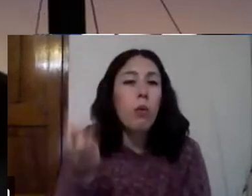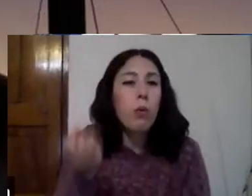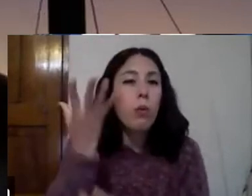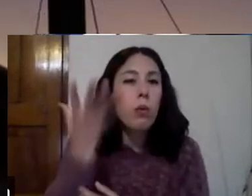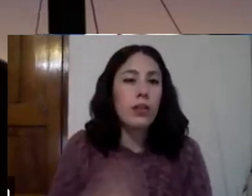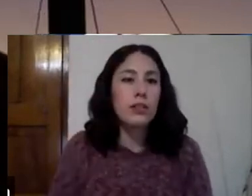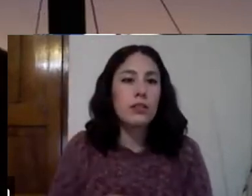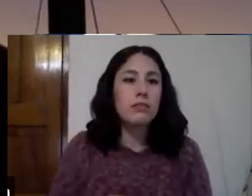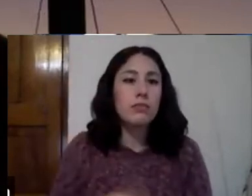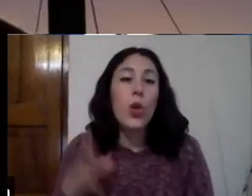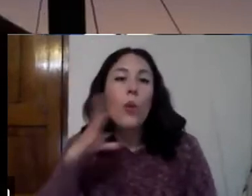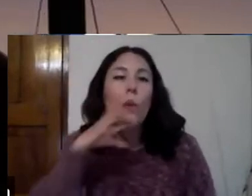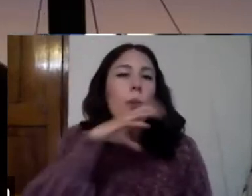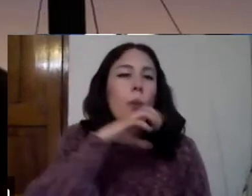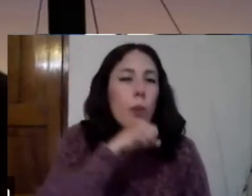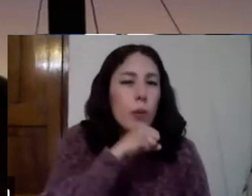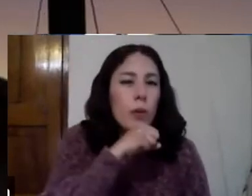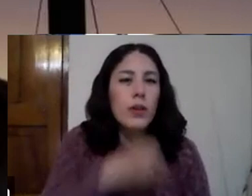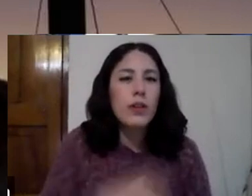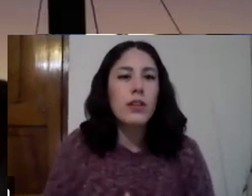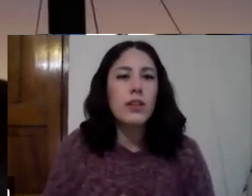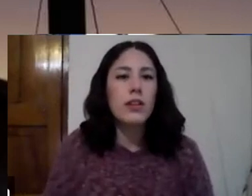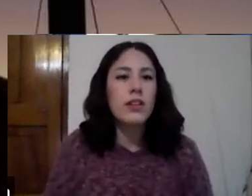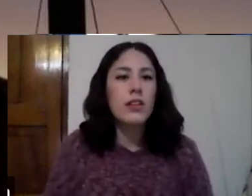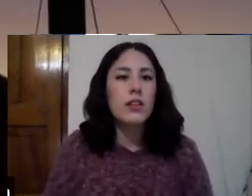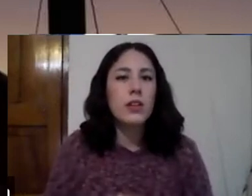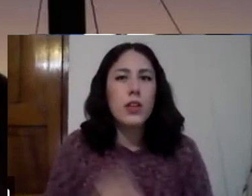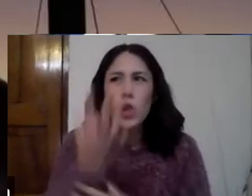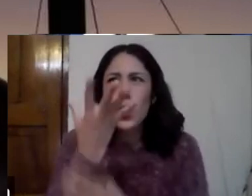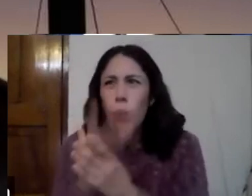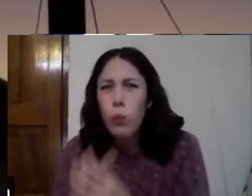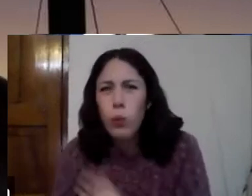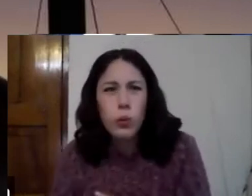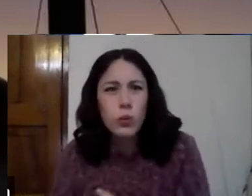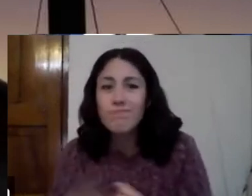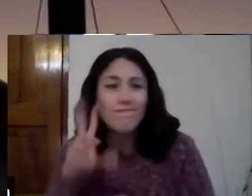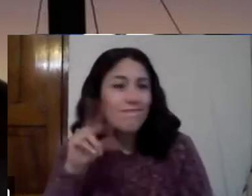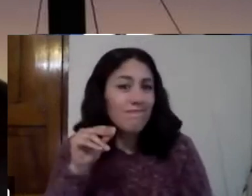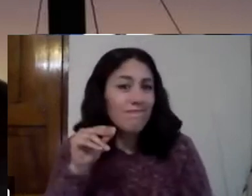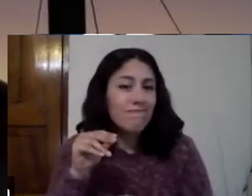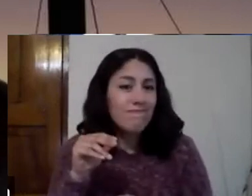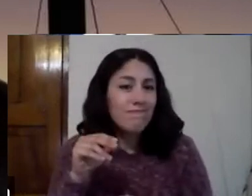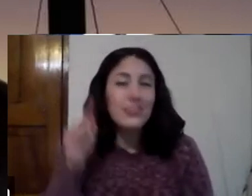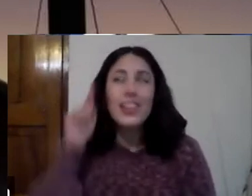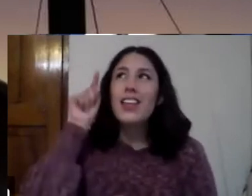calor, el que no se consume, el que comprende mi contexto.